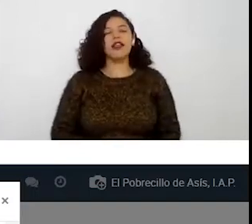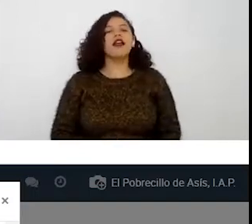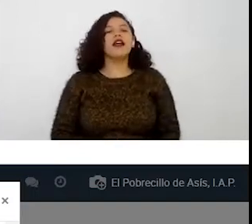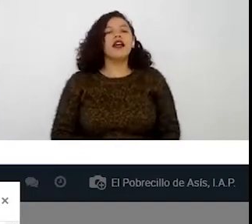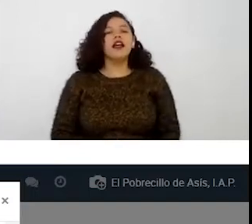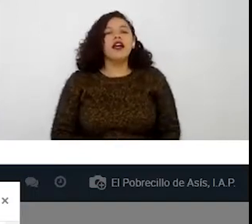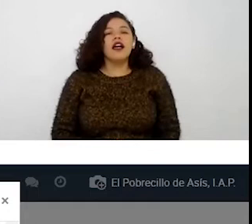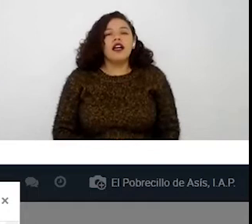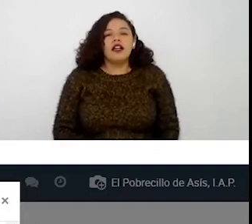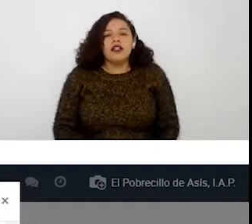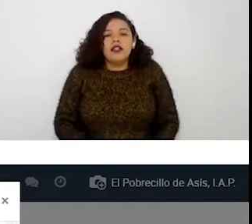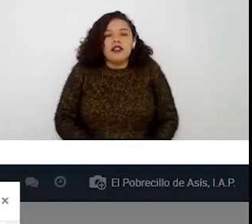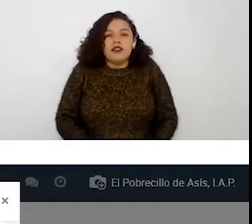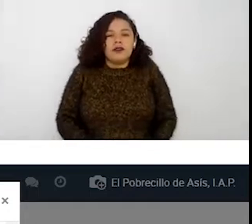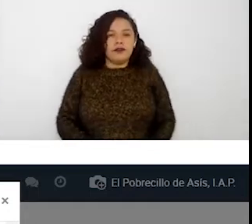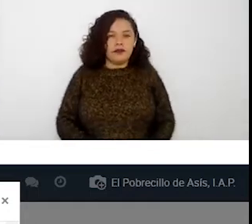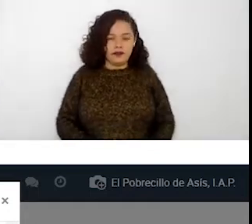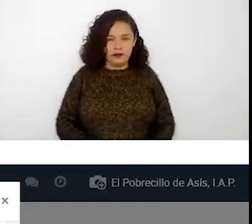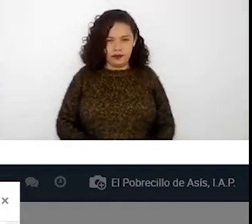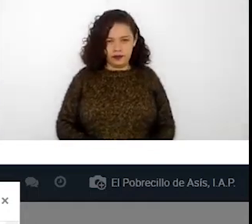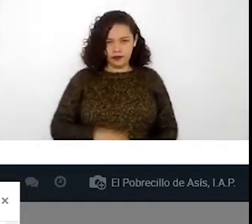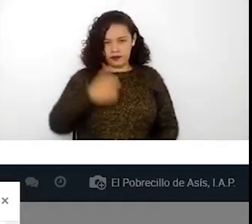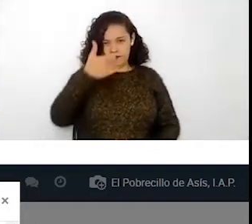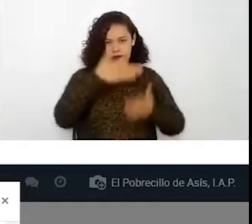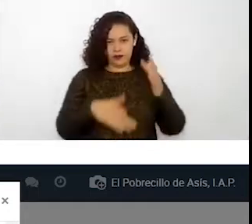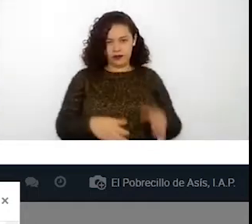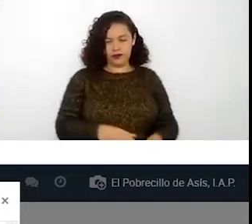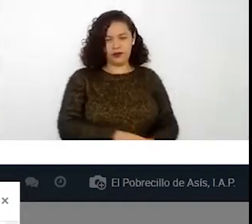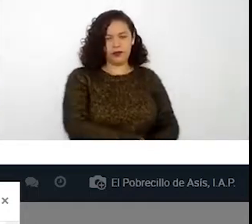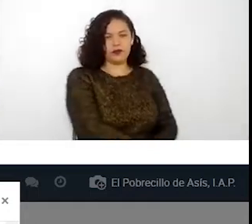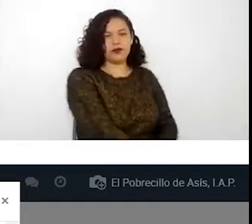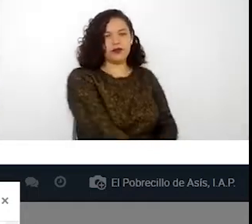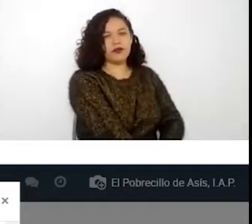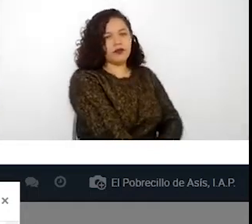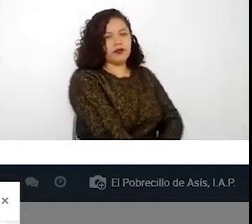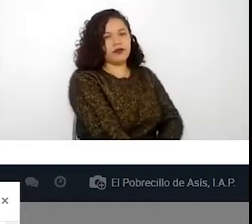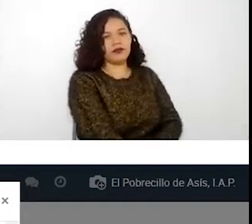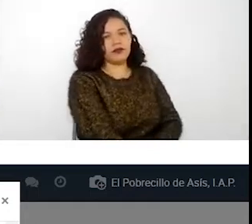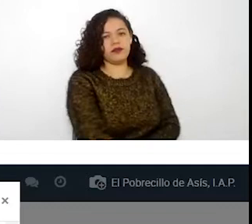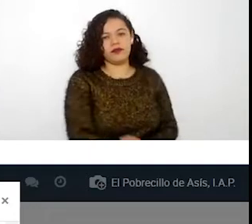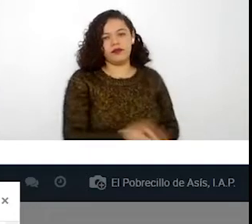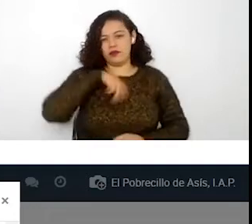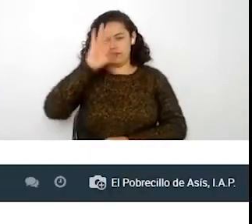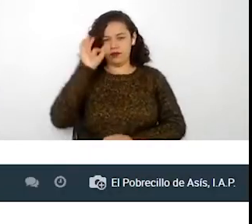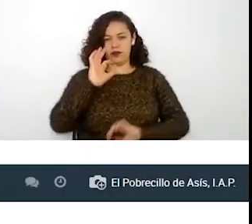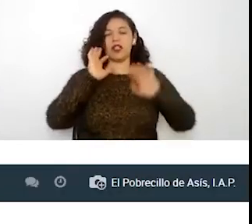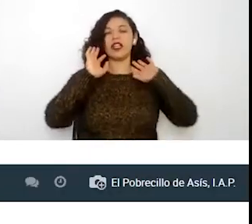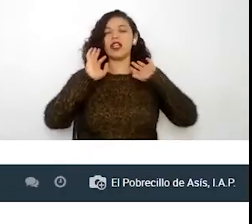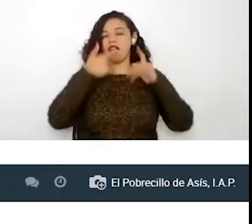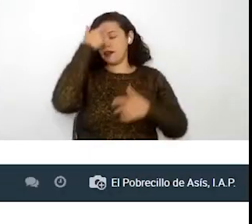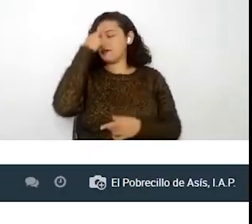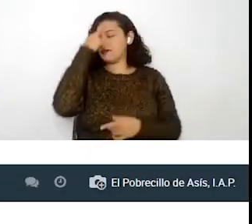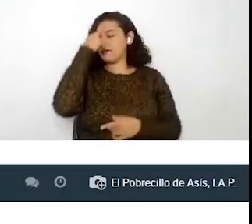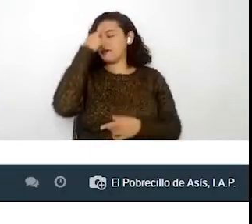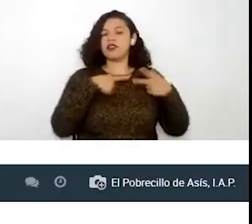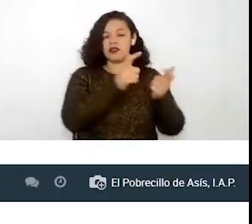y bueno con escasos recursos vamos a seleccionar como pueden ver pues ya tenemos todo nuestro perfil de población